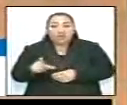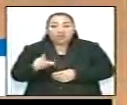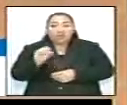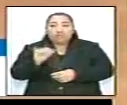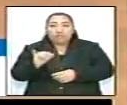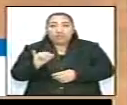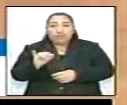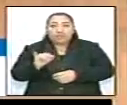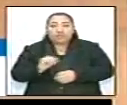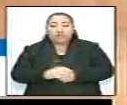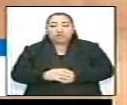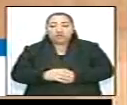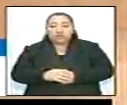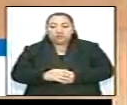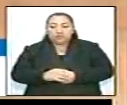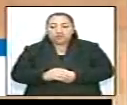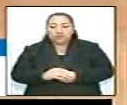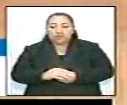I.